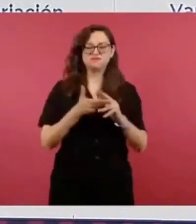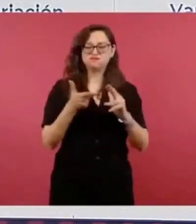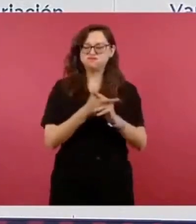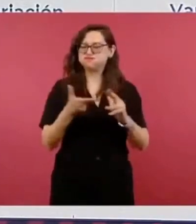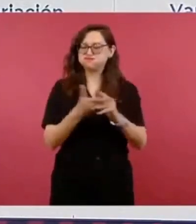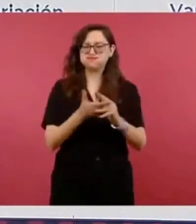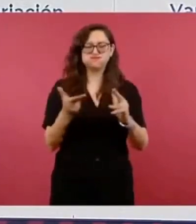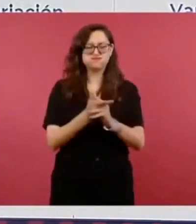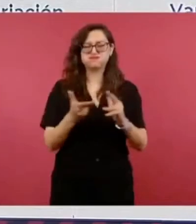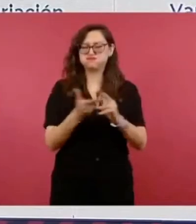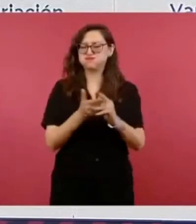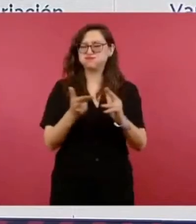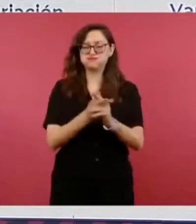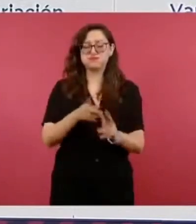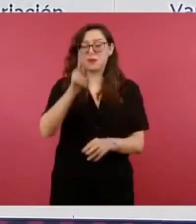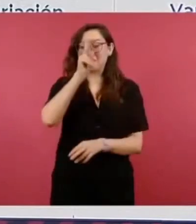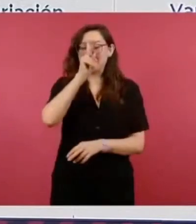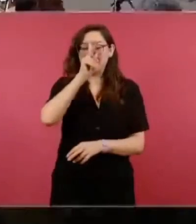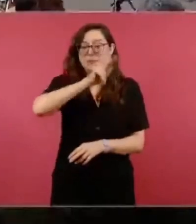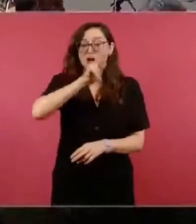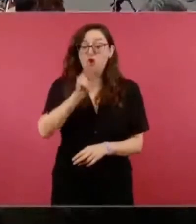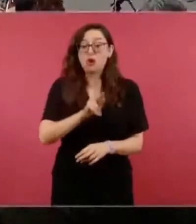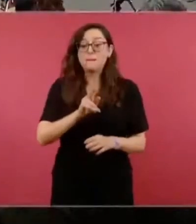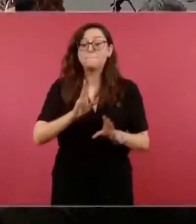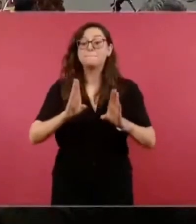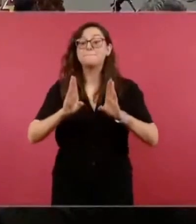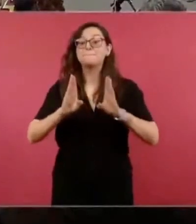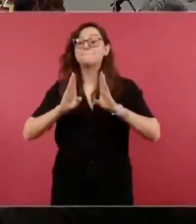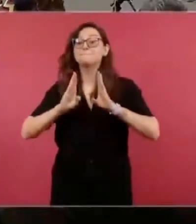asesinatos en enfrentamientos,